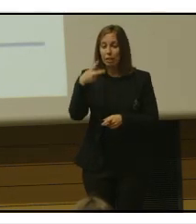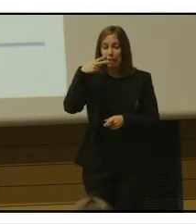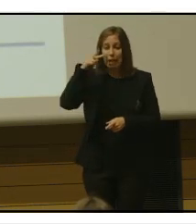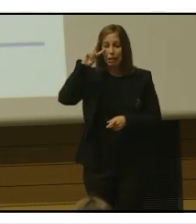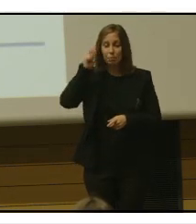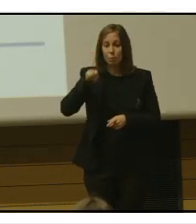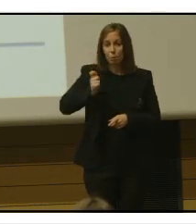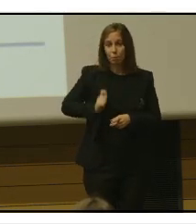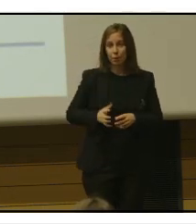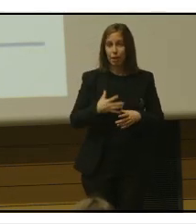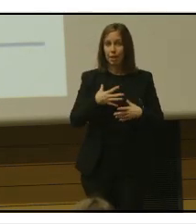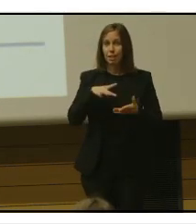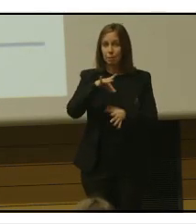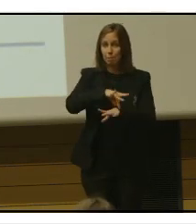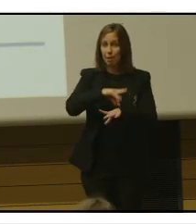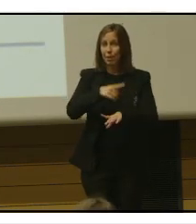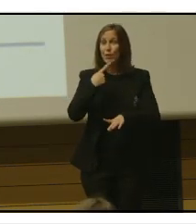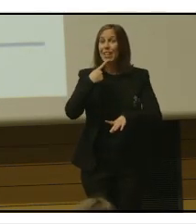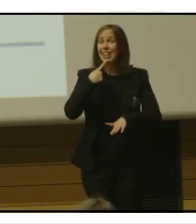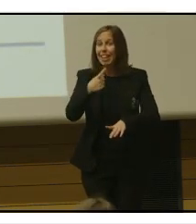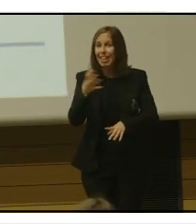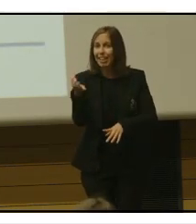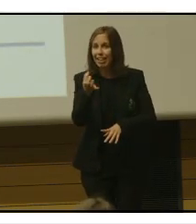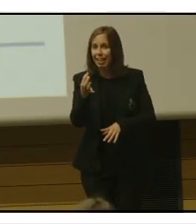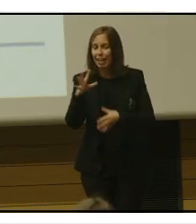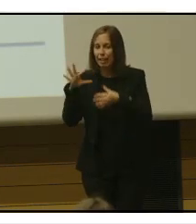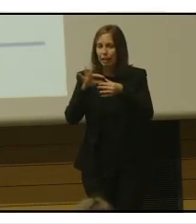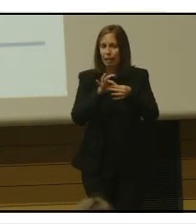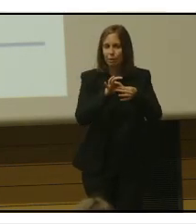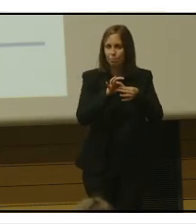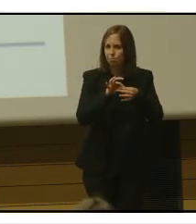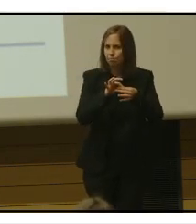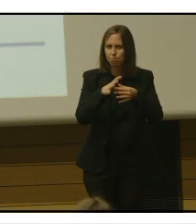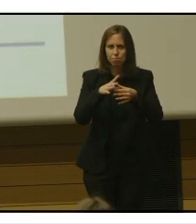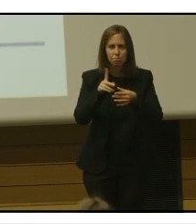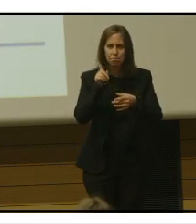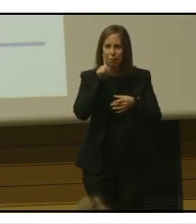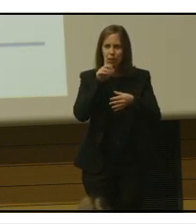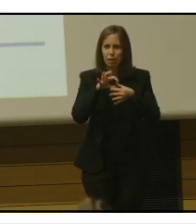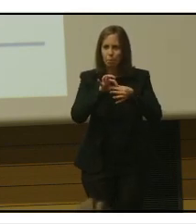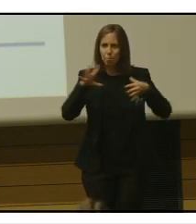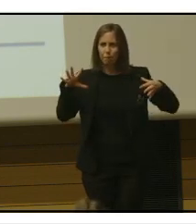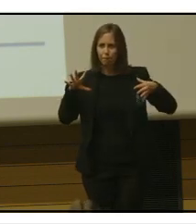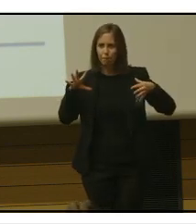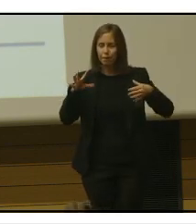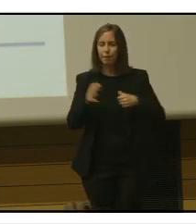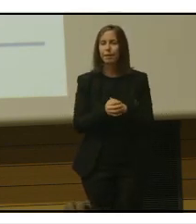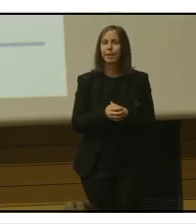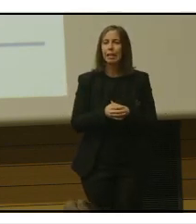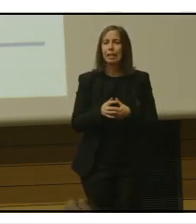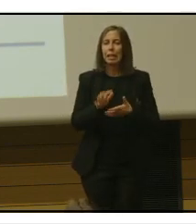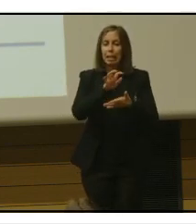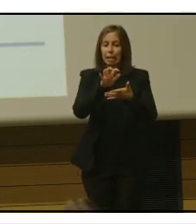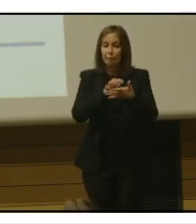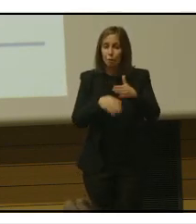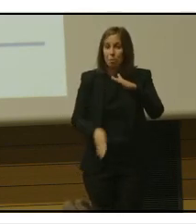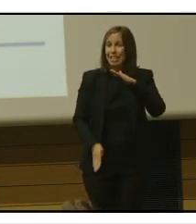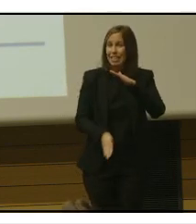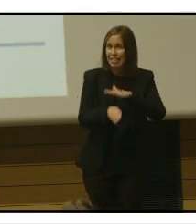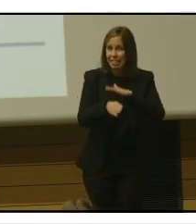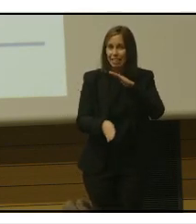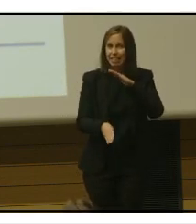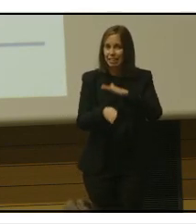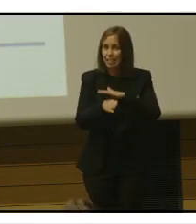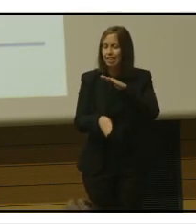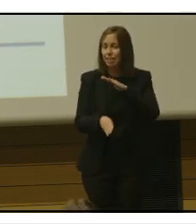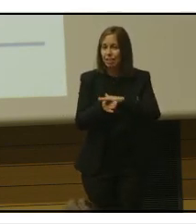profesionales médicos, acaben concluyendo que esta relación no es cierta. Los informes del Surgeon General se mantienen y se siguen manteniendo, y